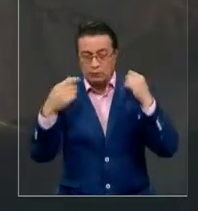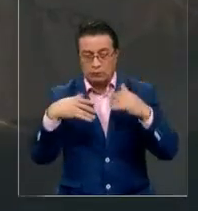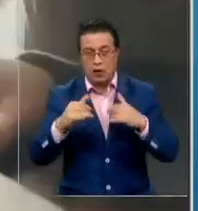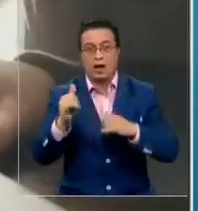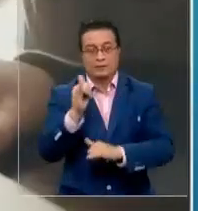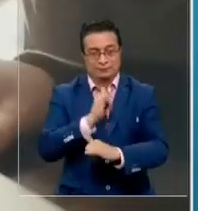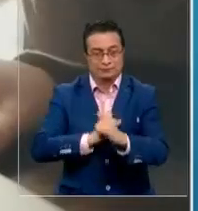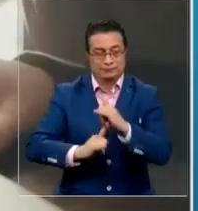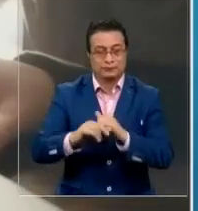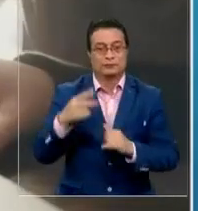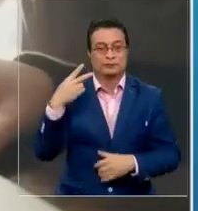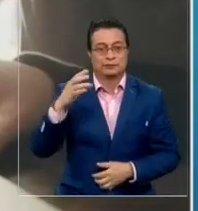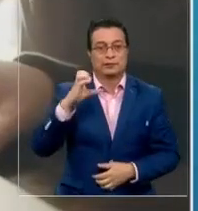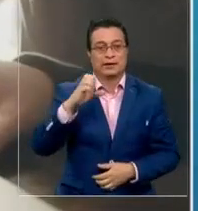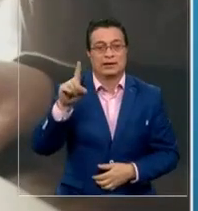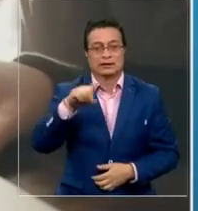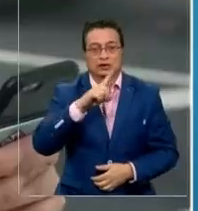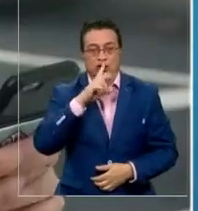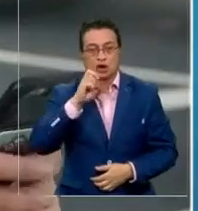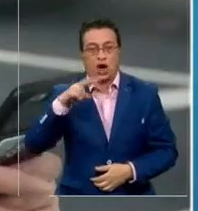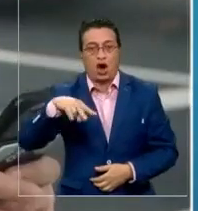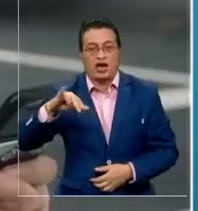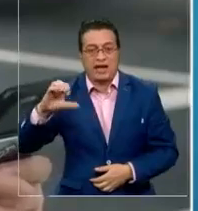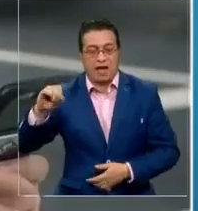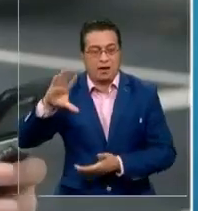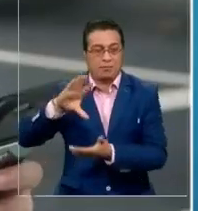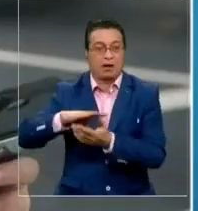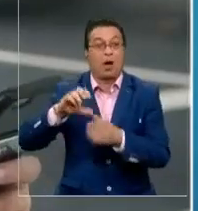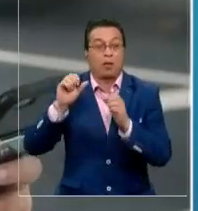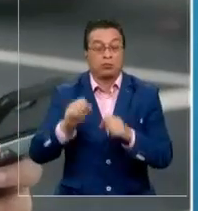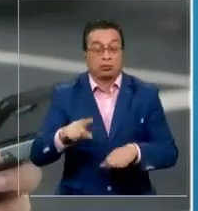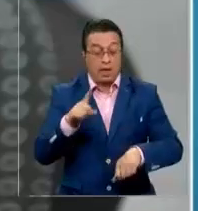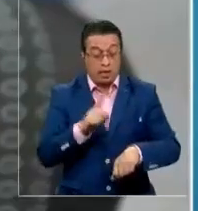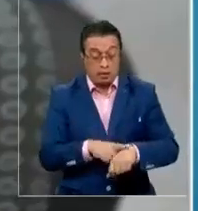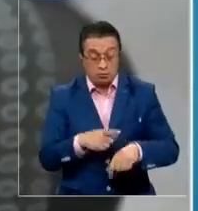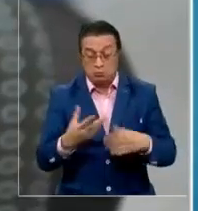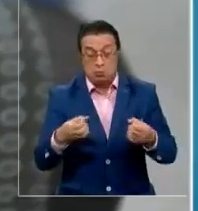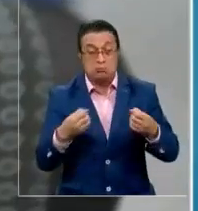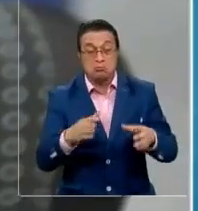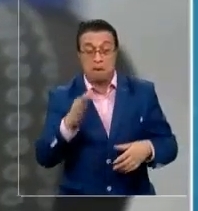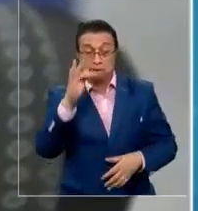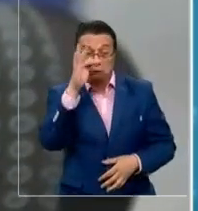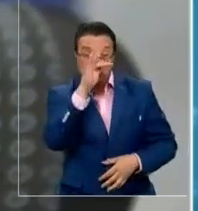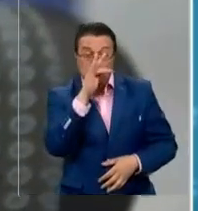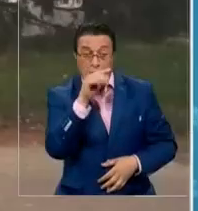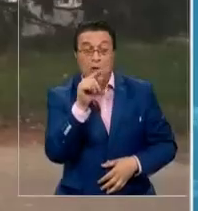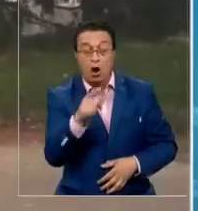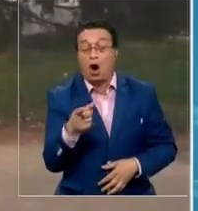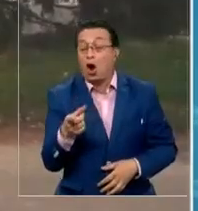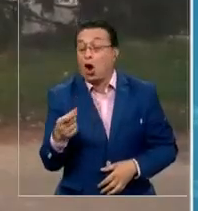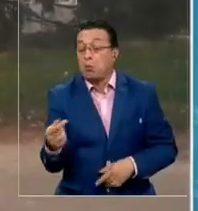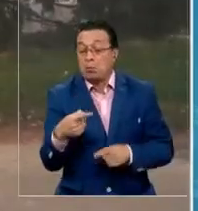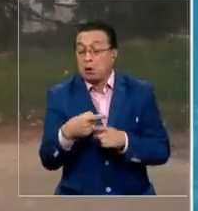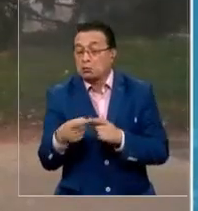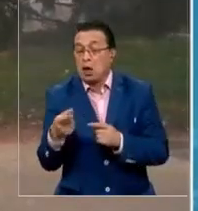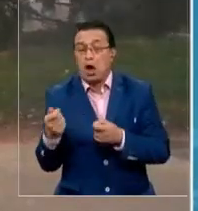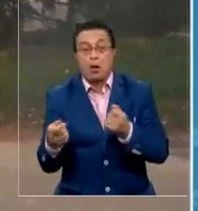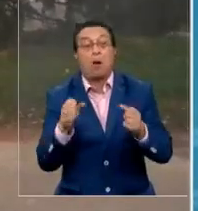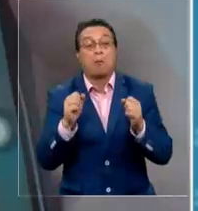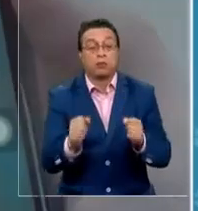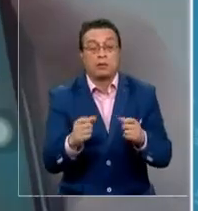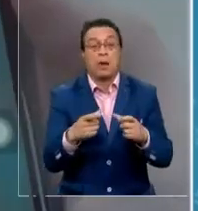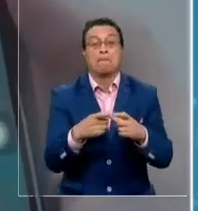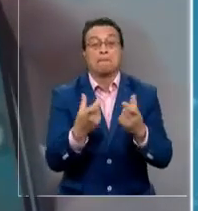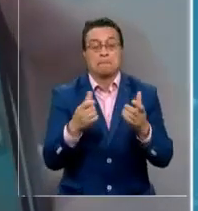de Estonia, donde sus ciudadanos pueden desde matar el tiempo en Facebook o hacer la compra semanal, pero también pueden sacar